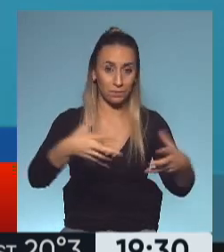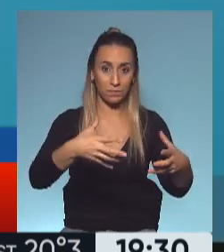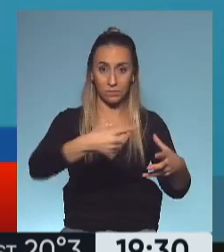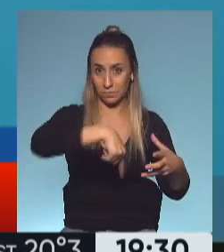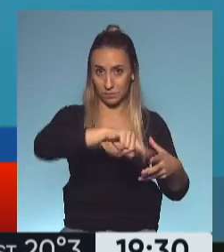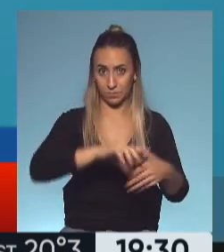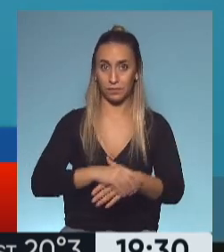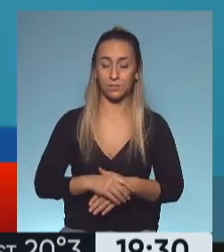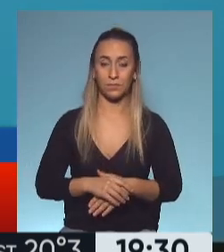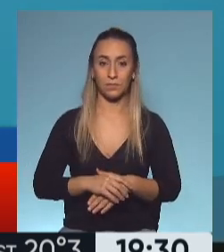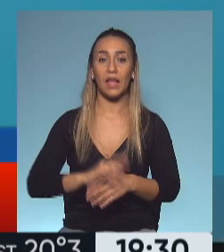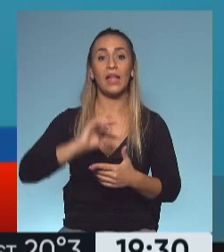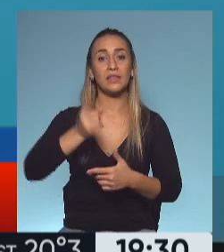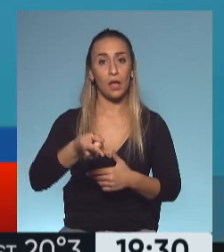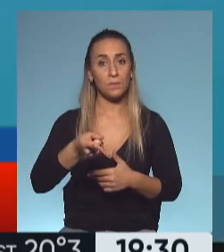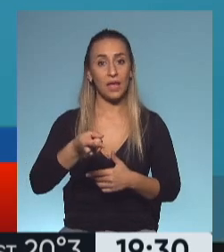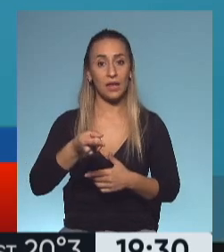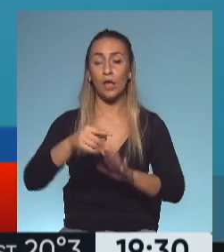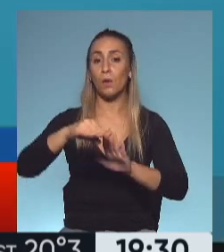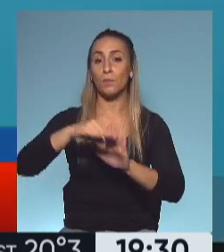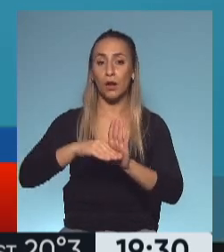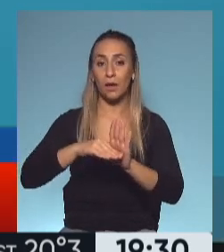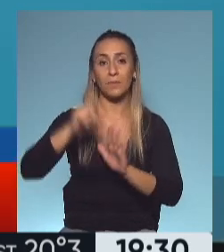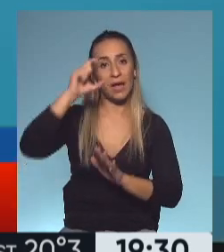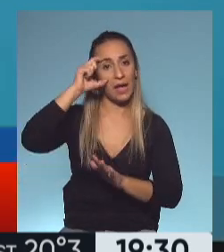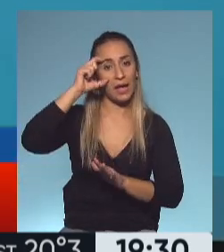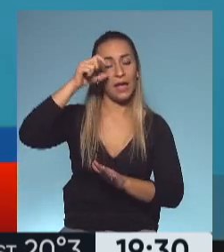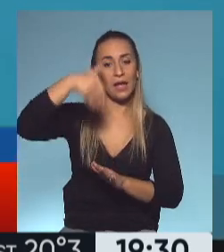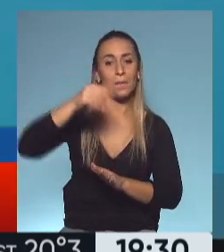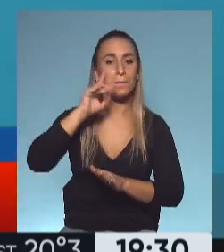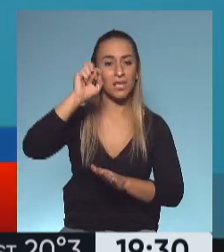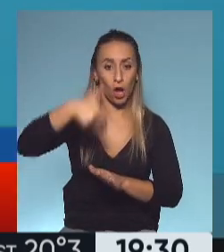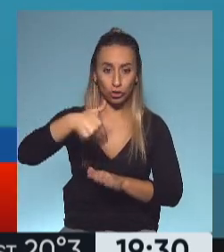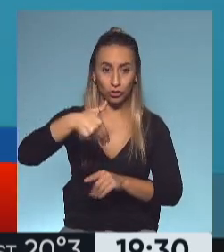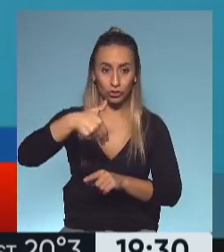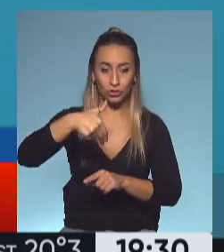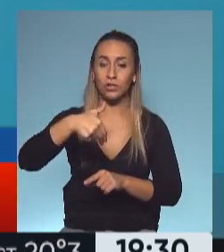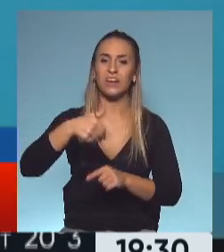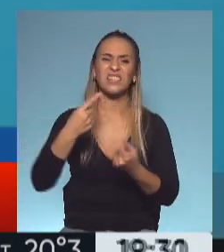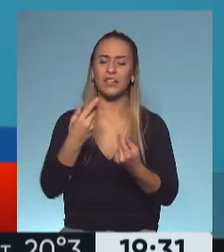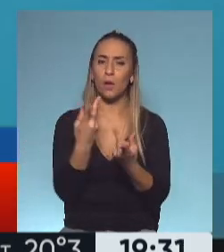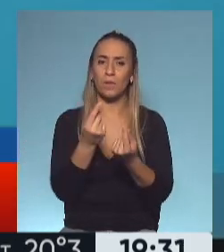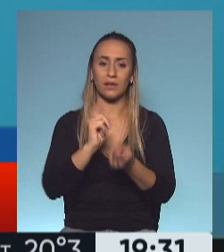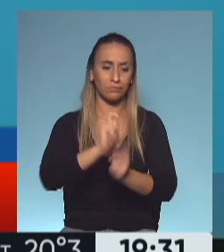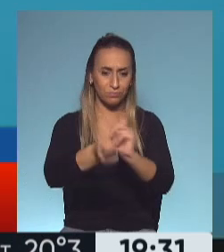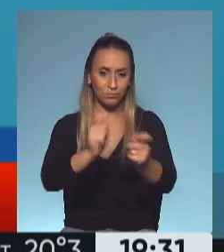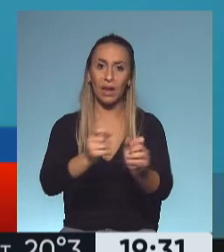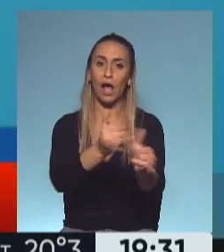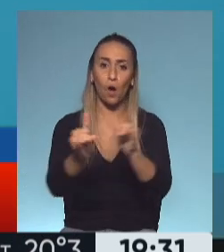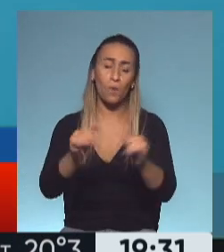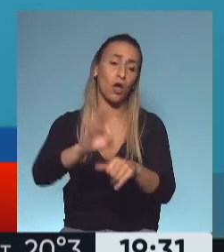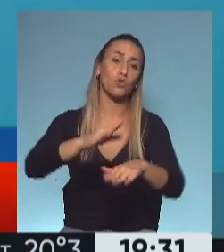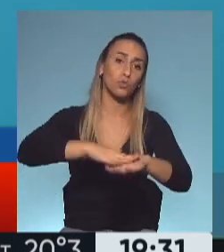implicada. También se va a ampliar el programa Envión, que son transferencias monetarias a jóvenes y a